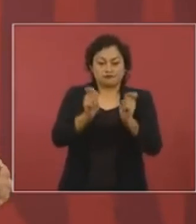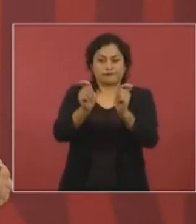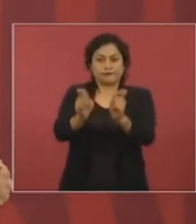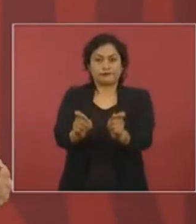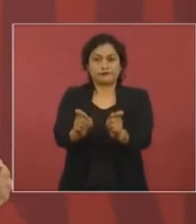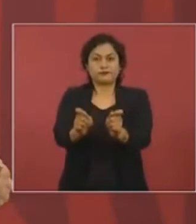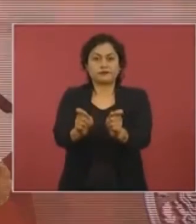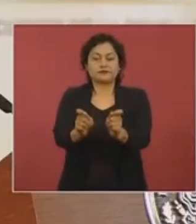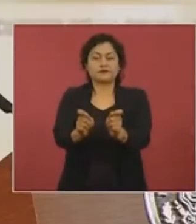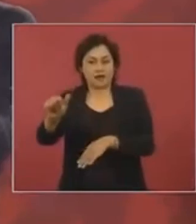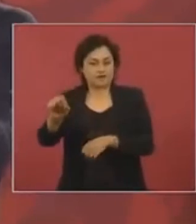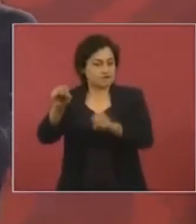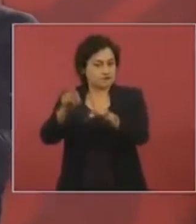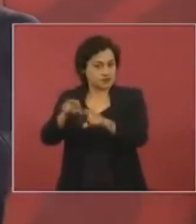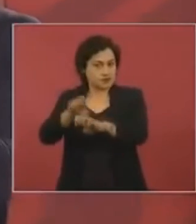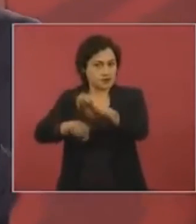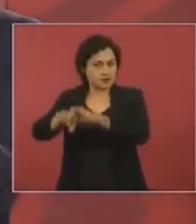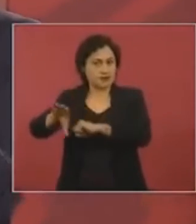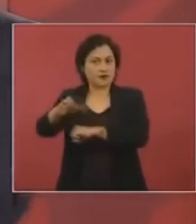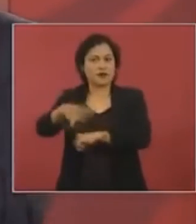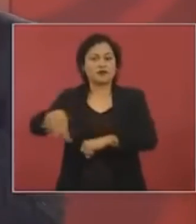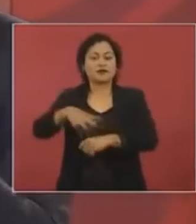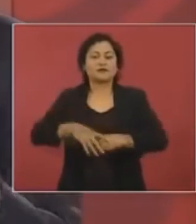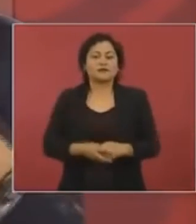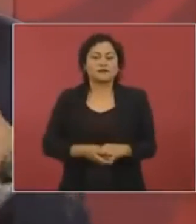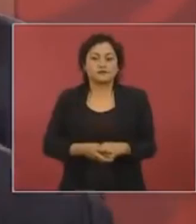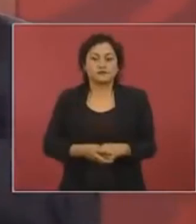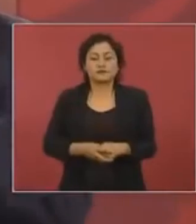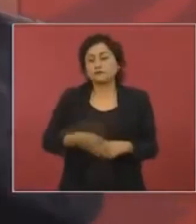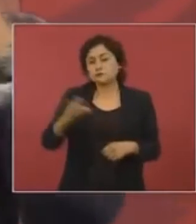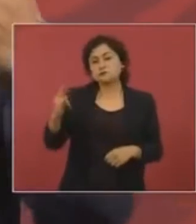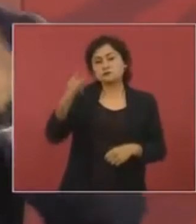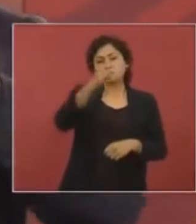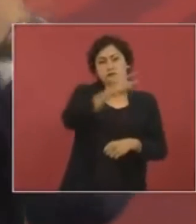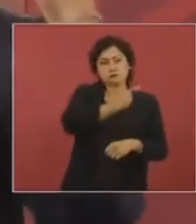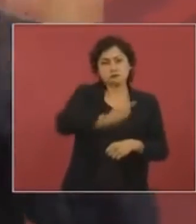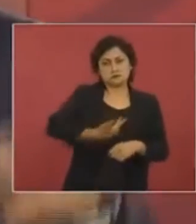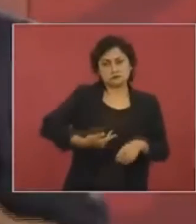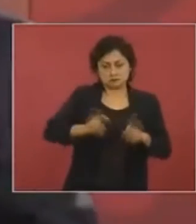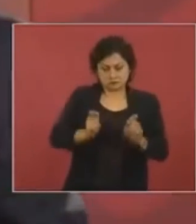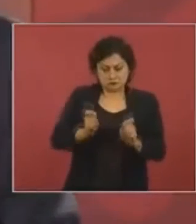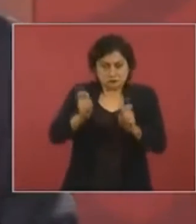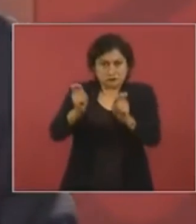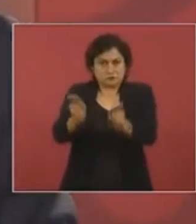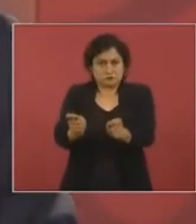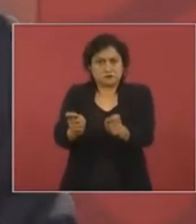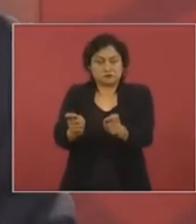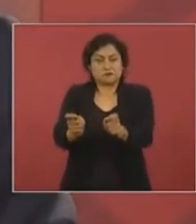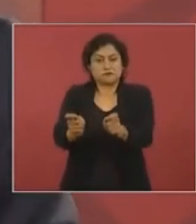ahí como evidencia de que este tipo de derroche monetario no deberá repetirse, asimismo ningún funcionario público podrá